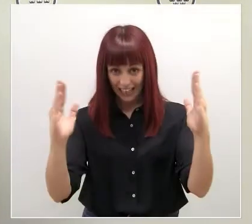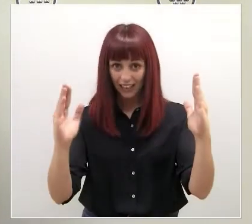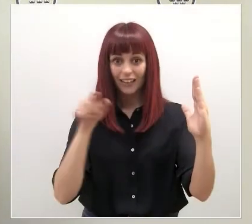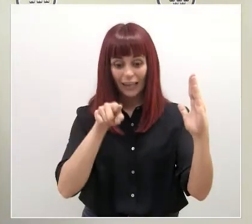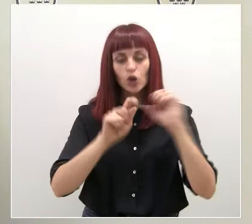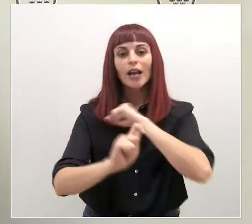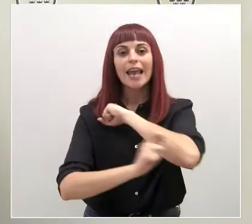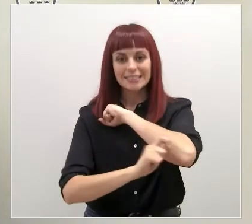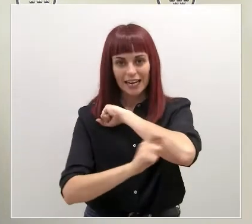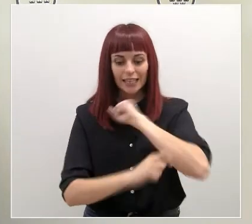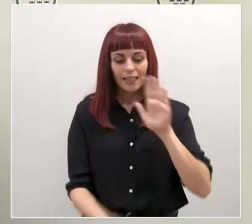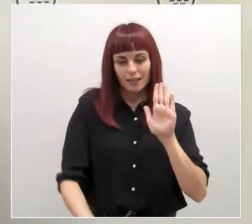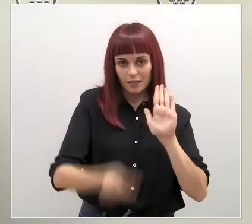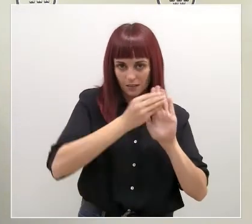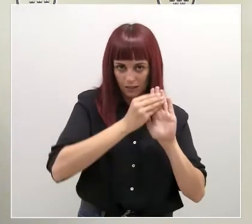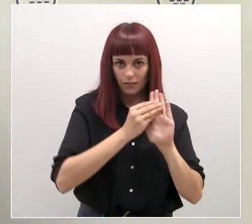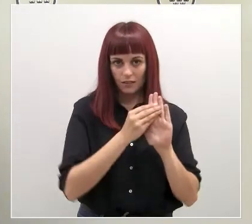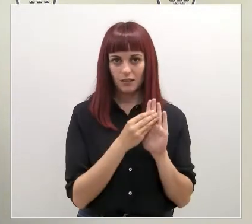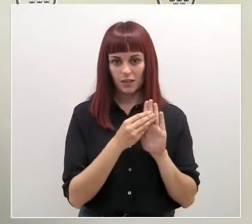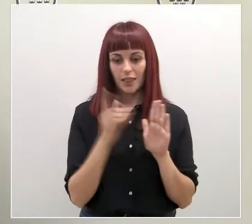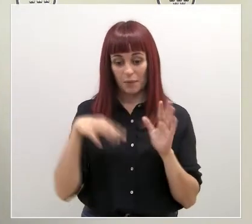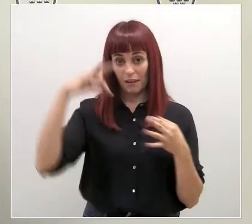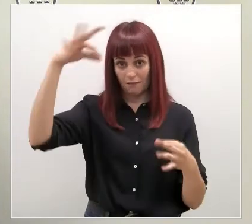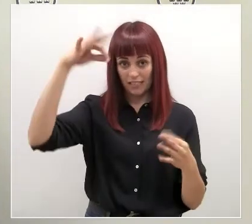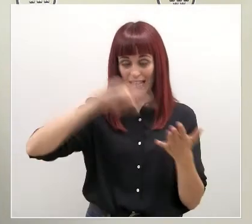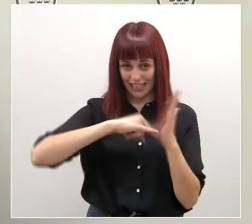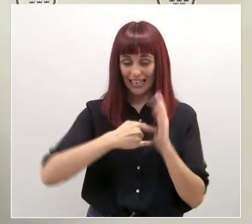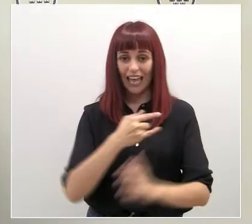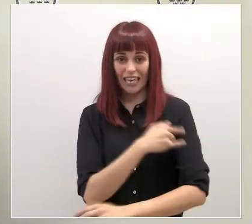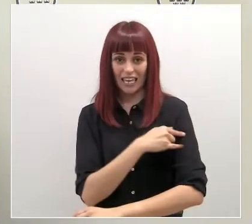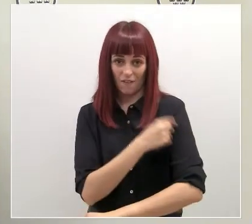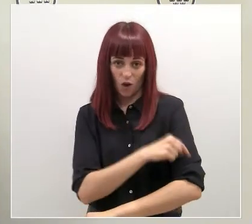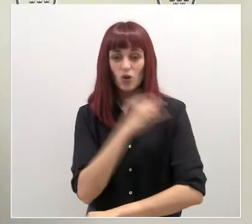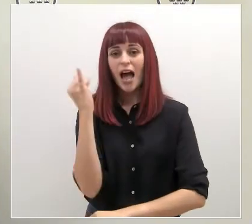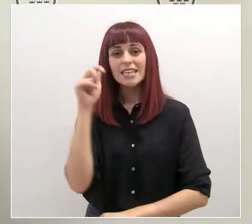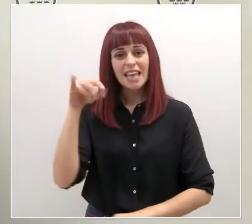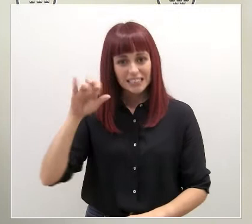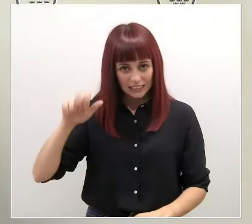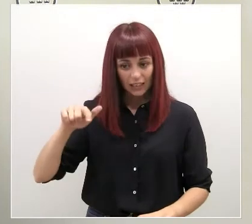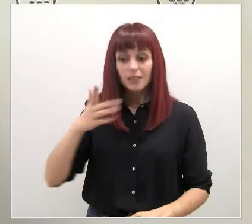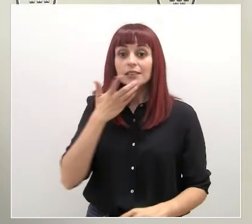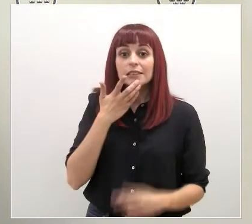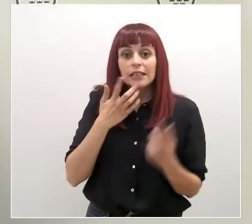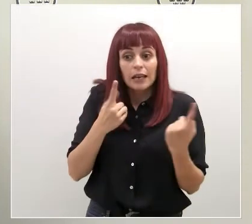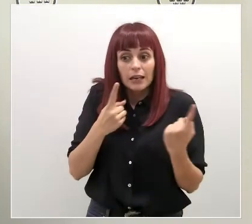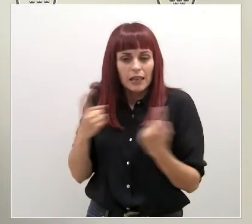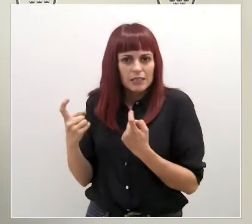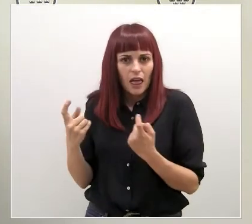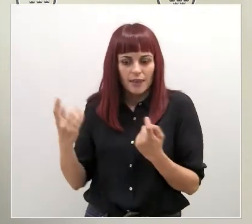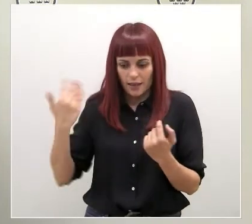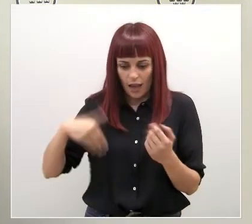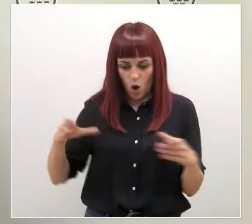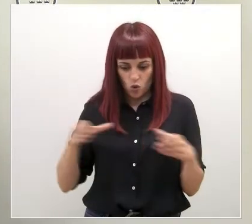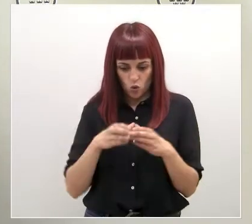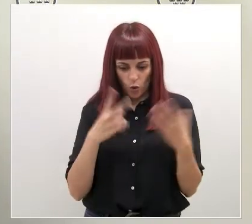la estrategia y lo recoge la ficha técnica de Janssen y, por tanto, si nos vemos con la necesidad de que hemos cubierto el